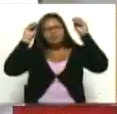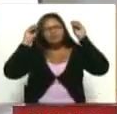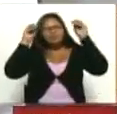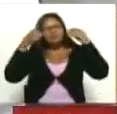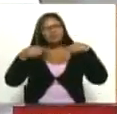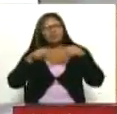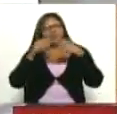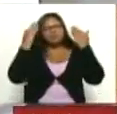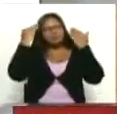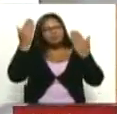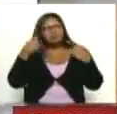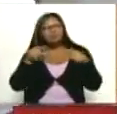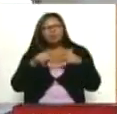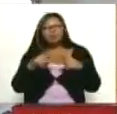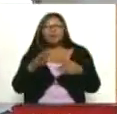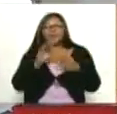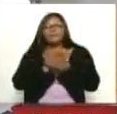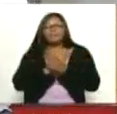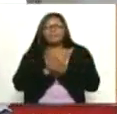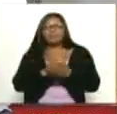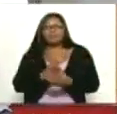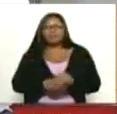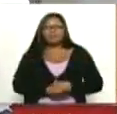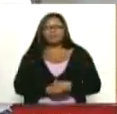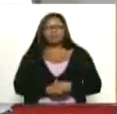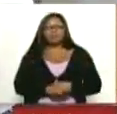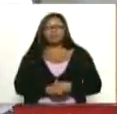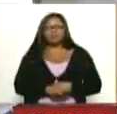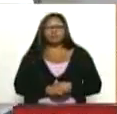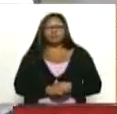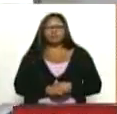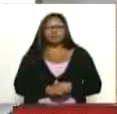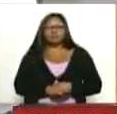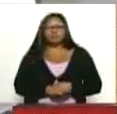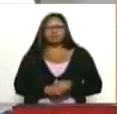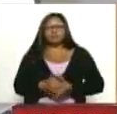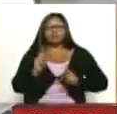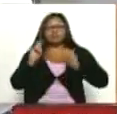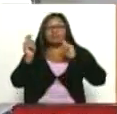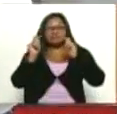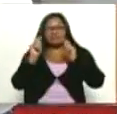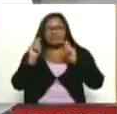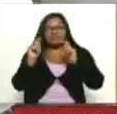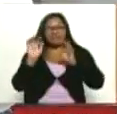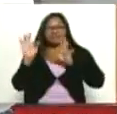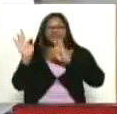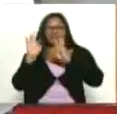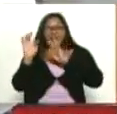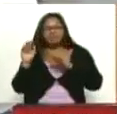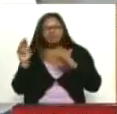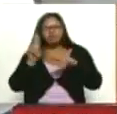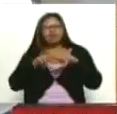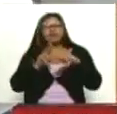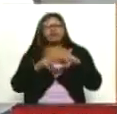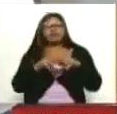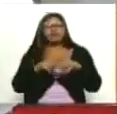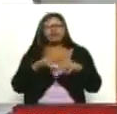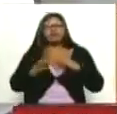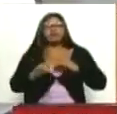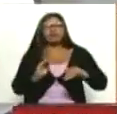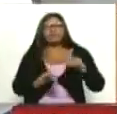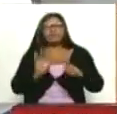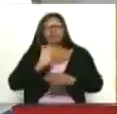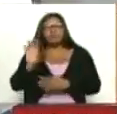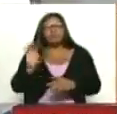Un saludo a estos compañeros del Teatro Negro de Barlovento, que han sido declarados Patrimonio Cultural